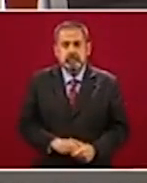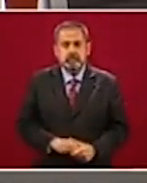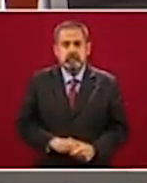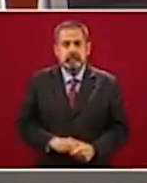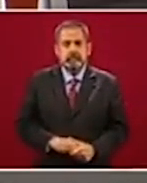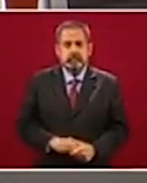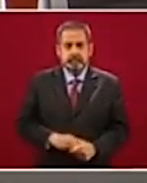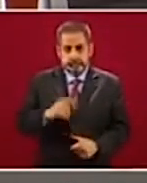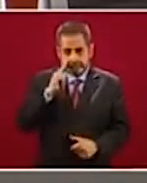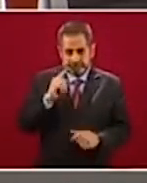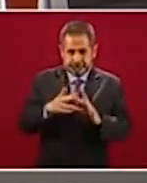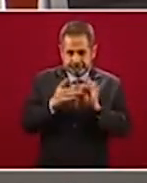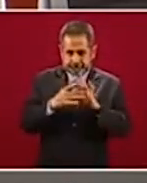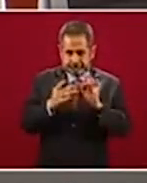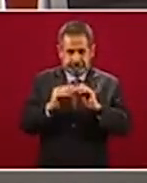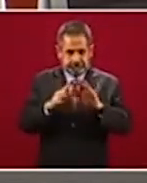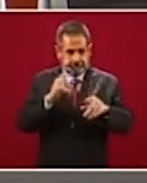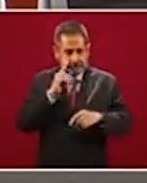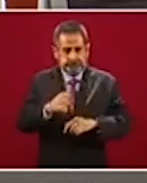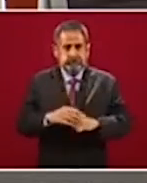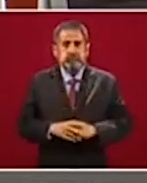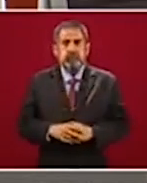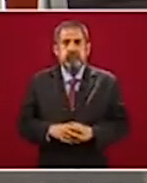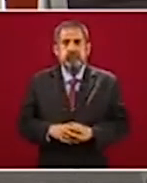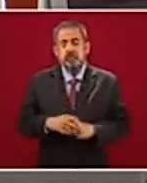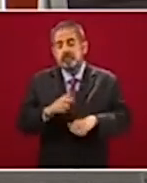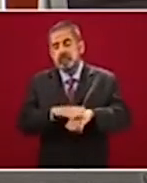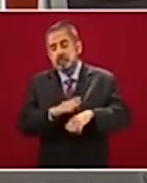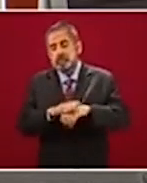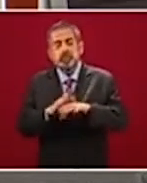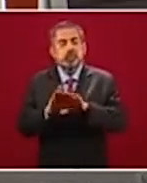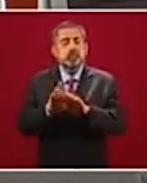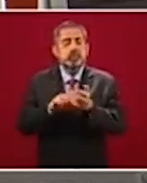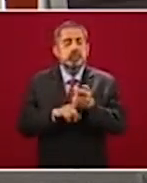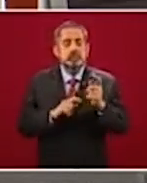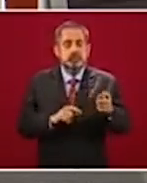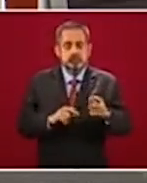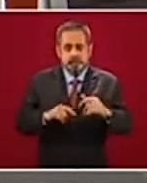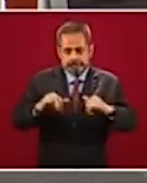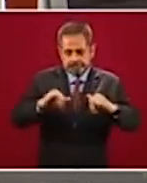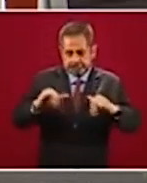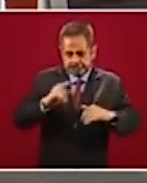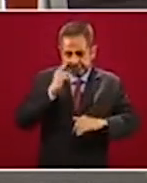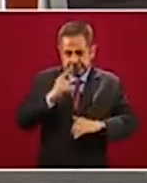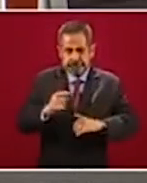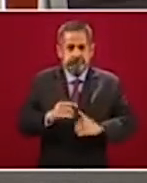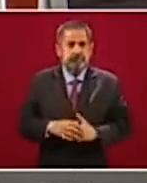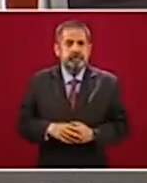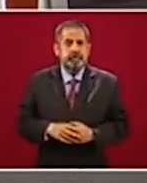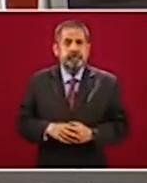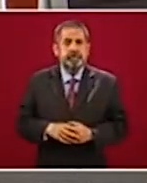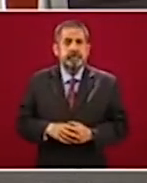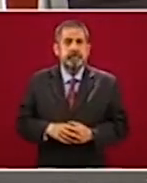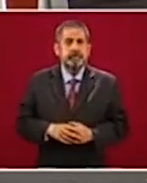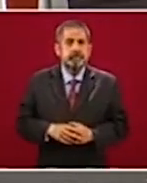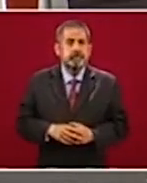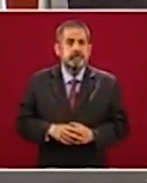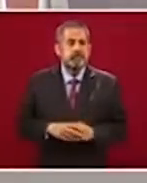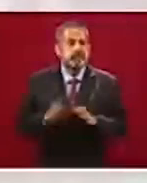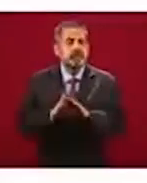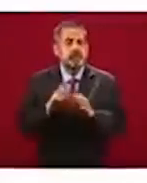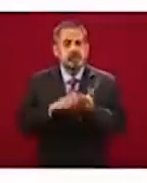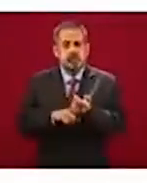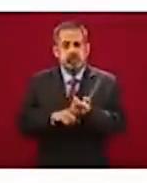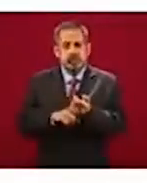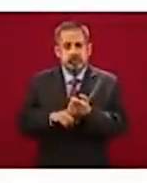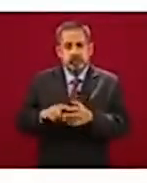Aquí solamente para mencionarles que se señala aquí de manera en croquis lo que significa la prolongación, que